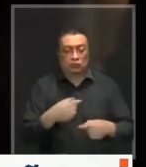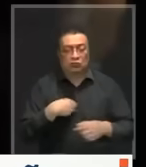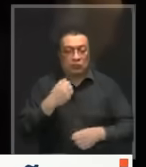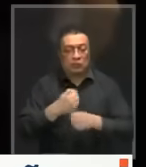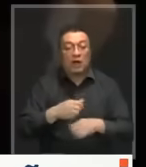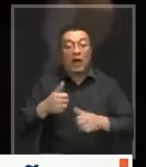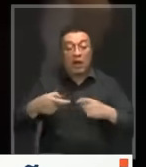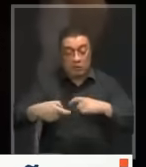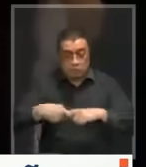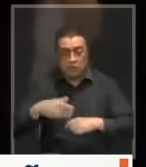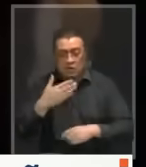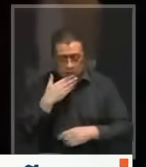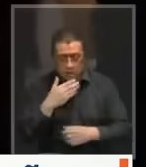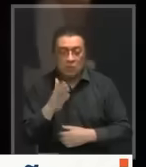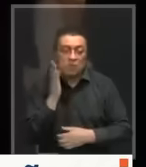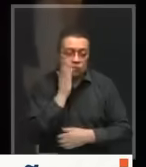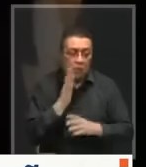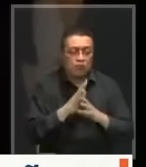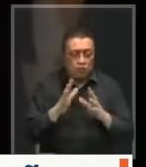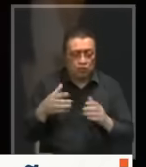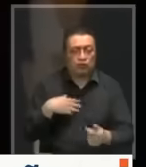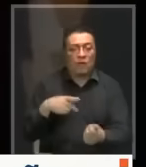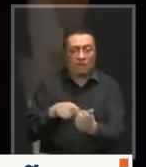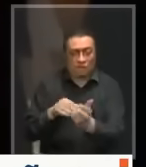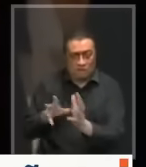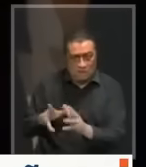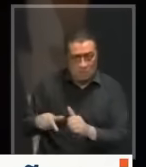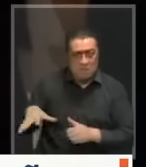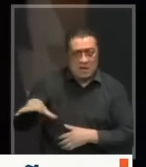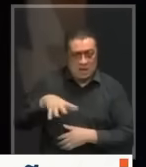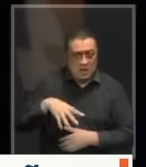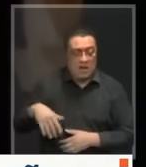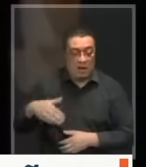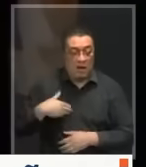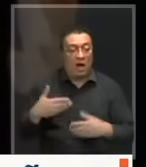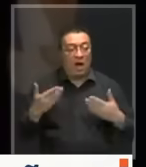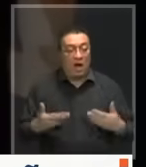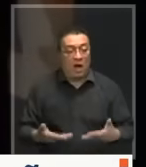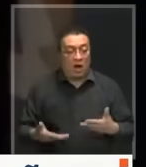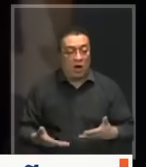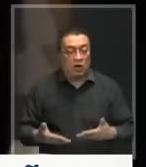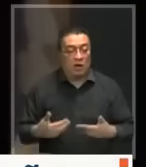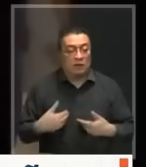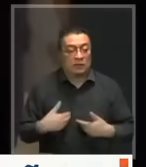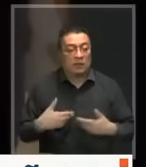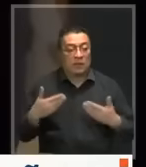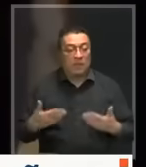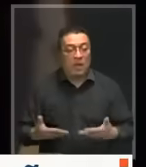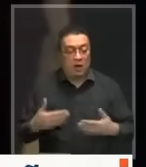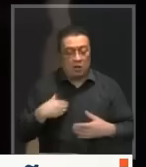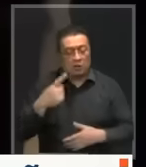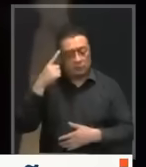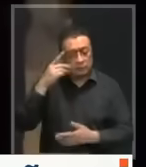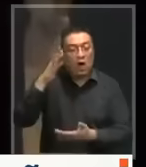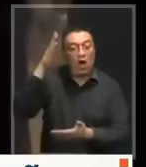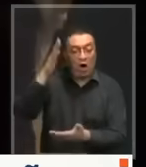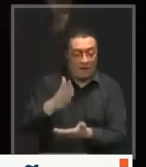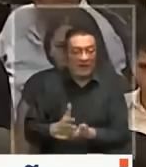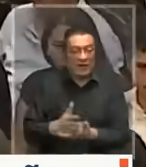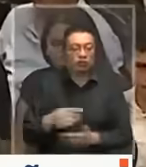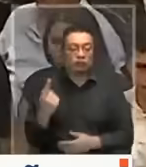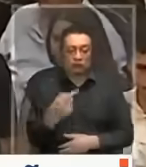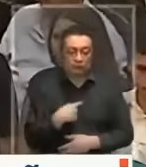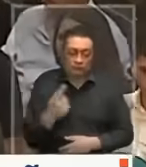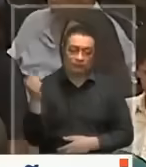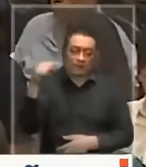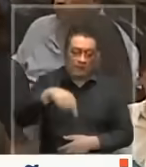Cecilia Morel se portó muy bien con nuestra familia. Ahora tenemos la obligación de estar aquí.